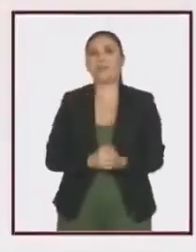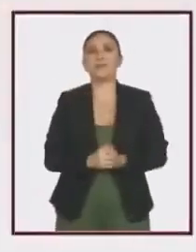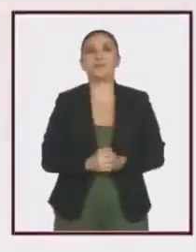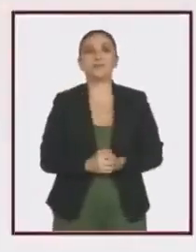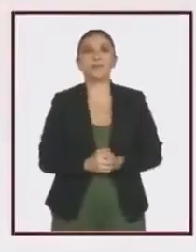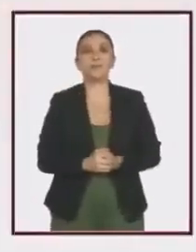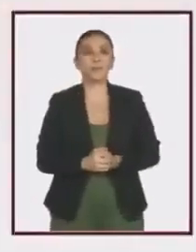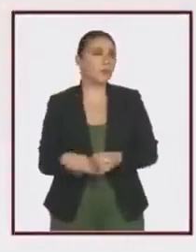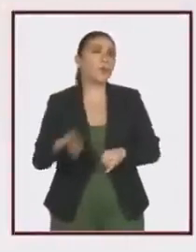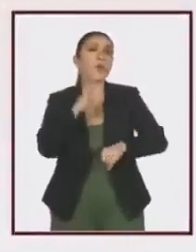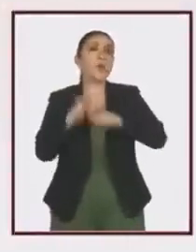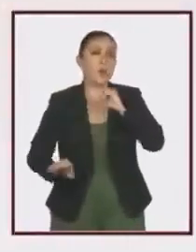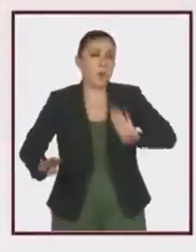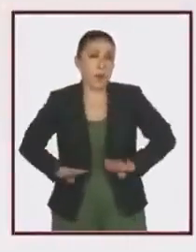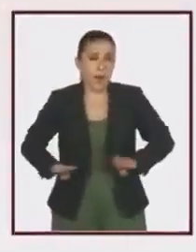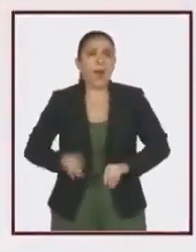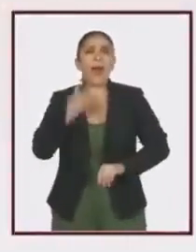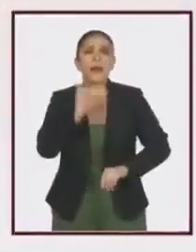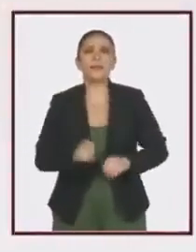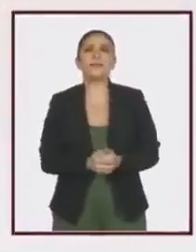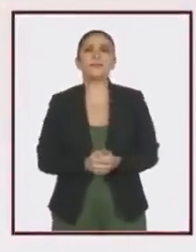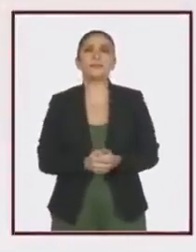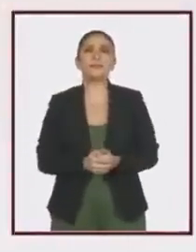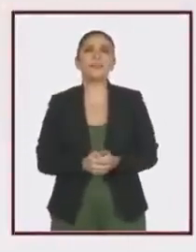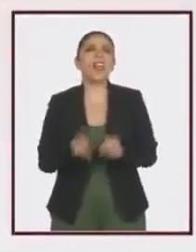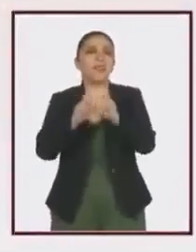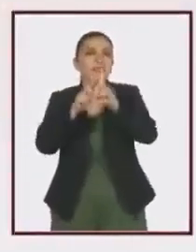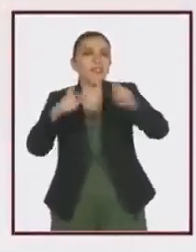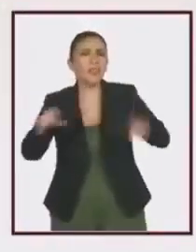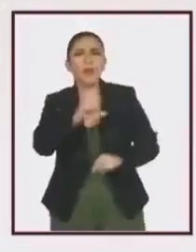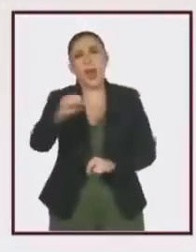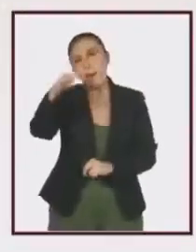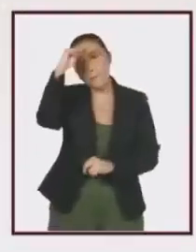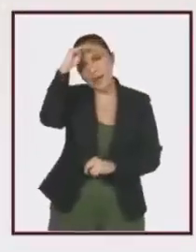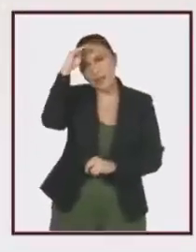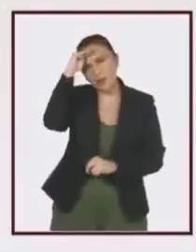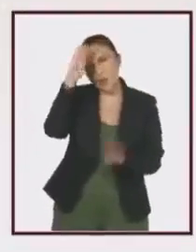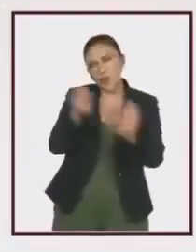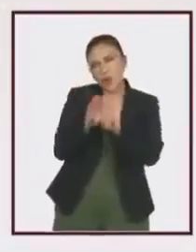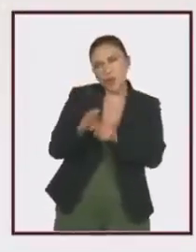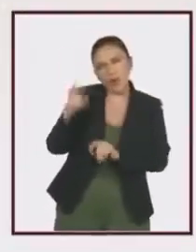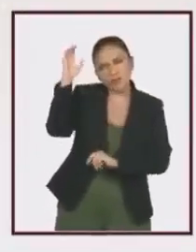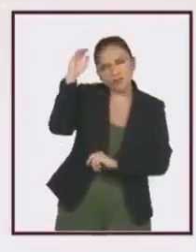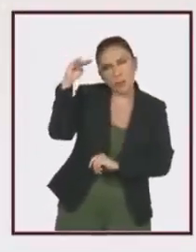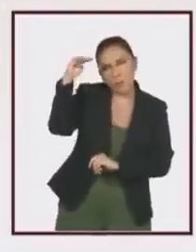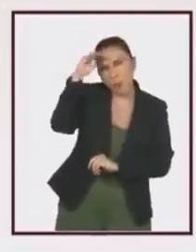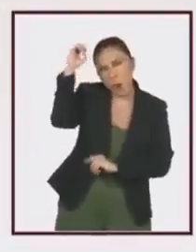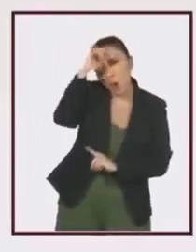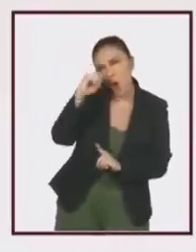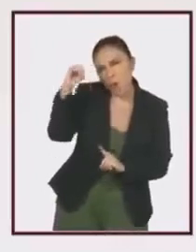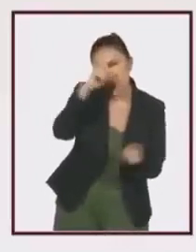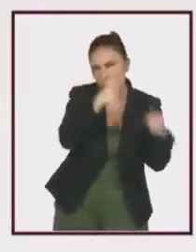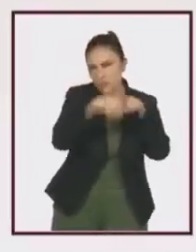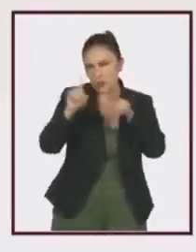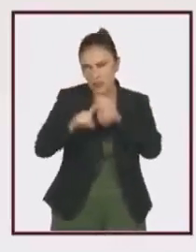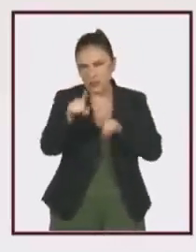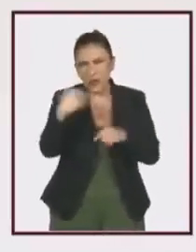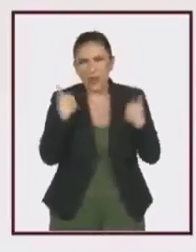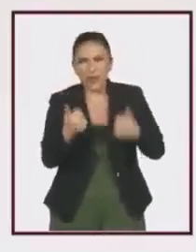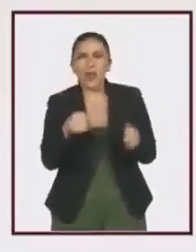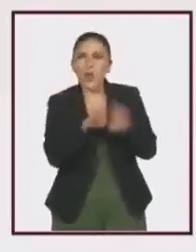rasgo del perfil tiene que ver con el desarrollo del pensamiento crítico. Si se fijan, todos estos rasgos del